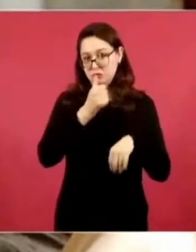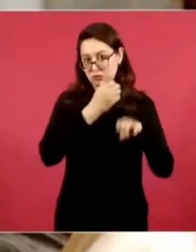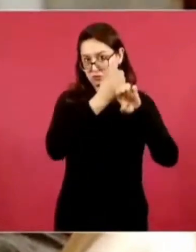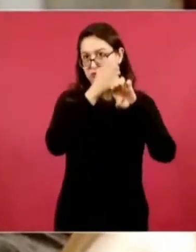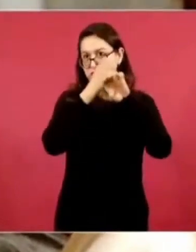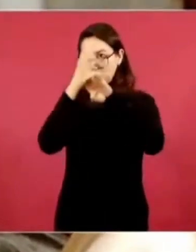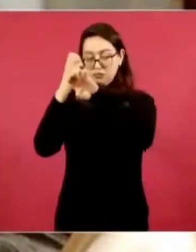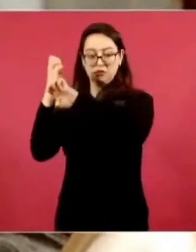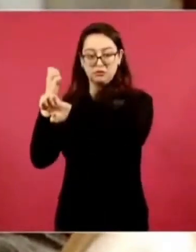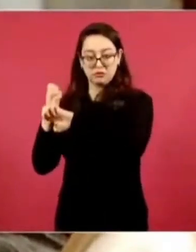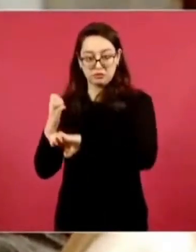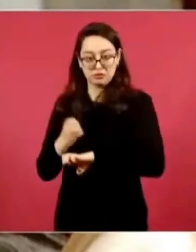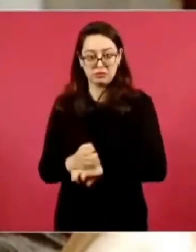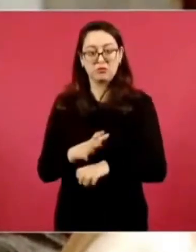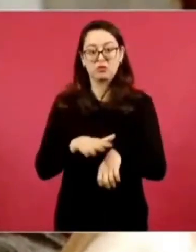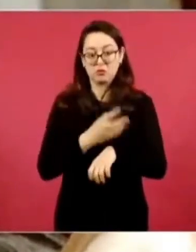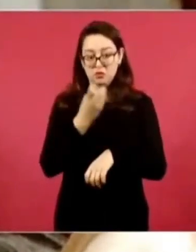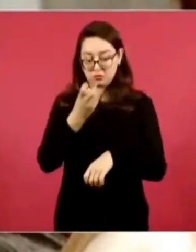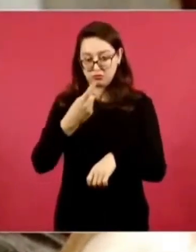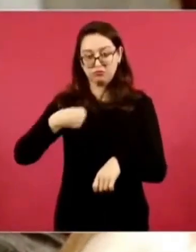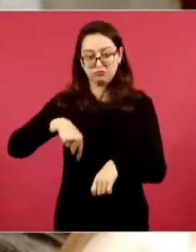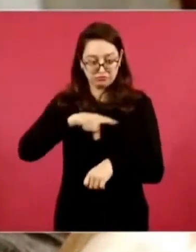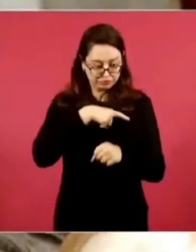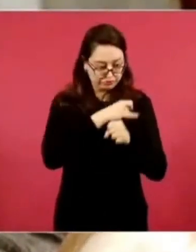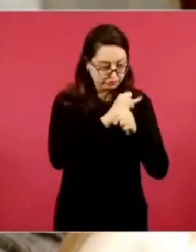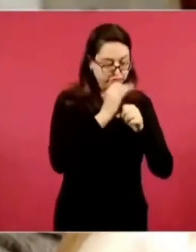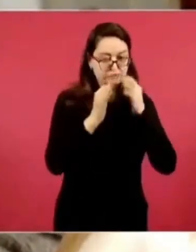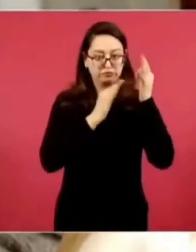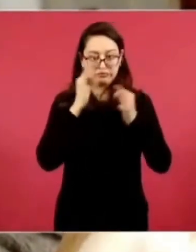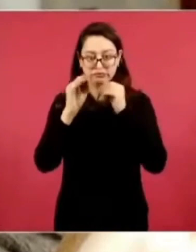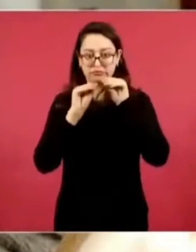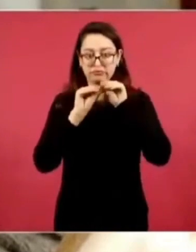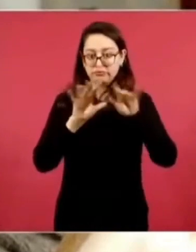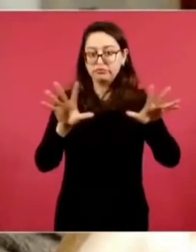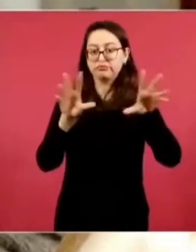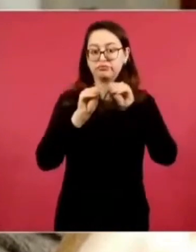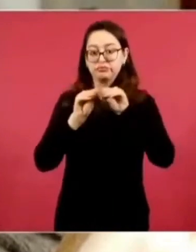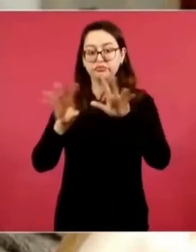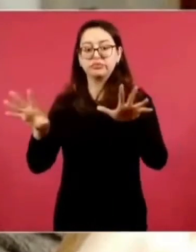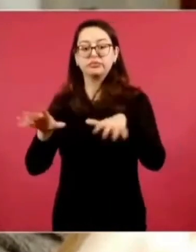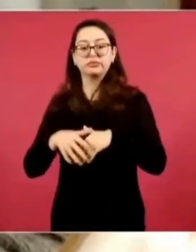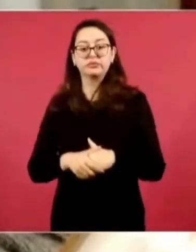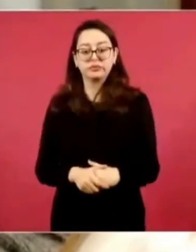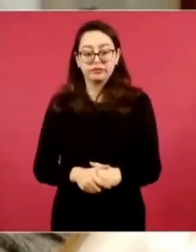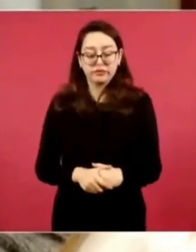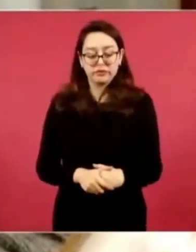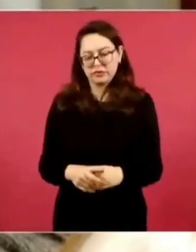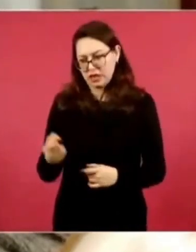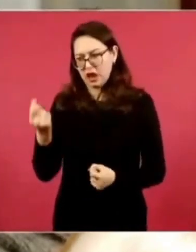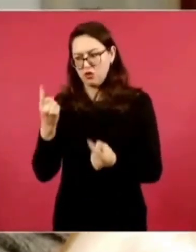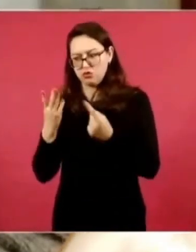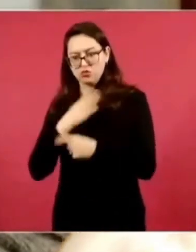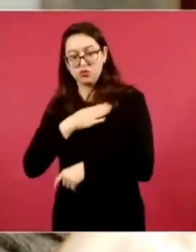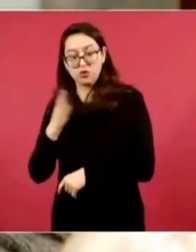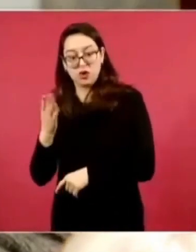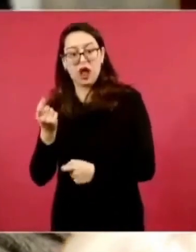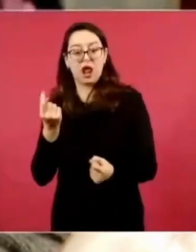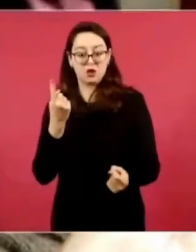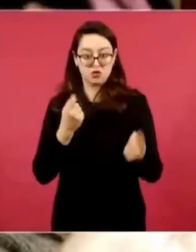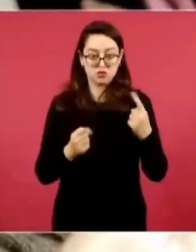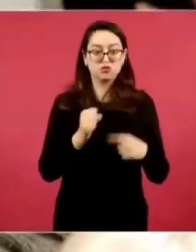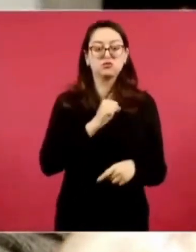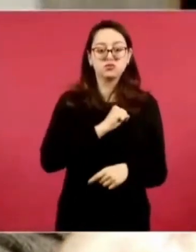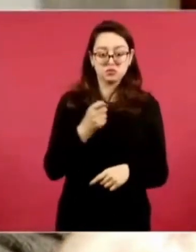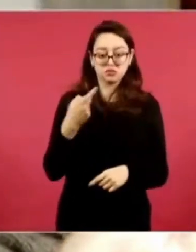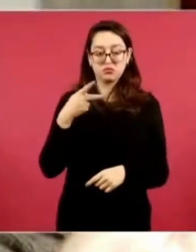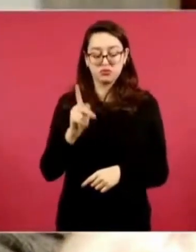nosotros existe la noticia. Hay buenos, malos, como todo, pero sí existimos.